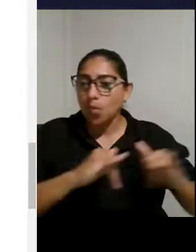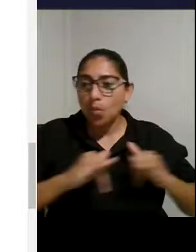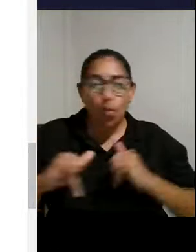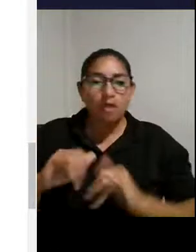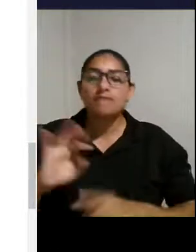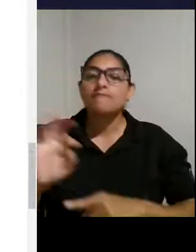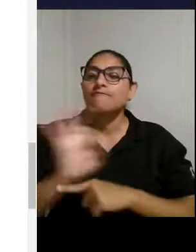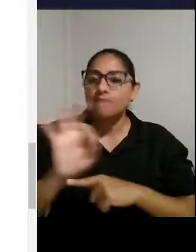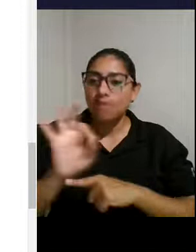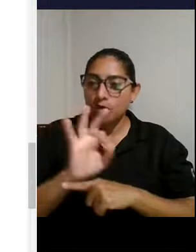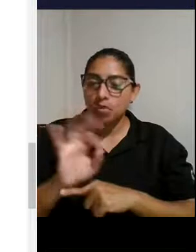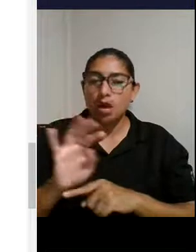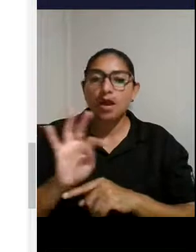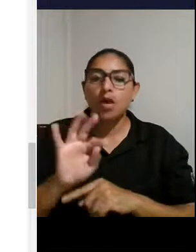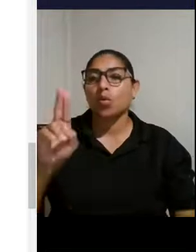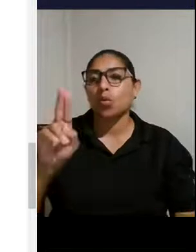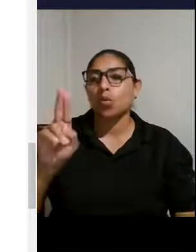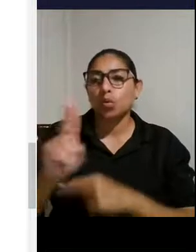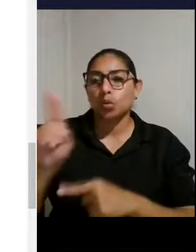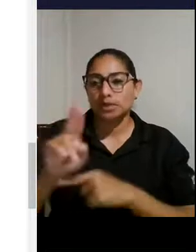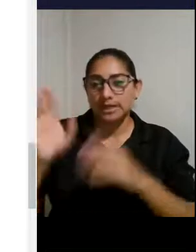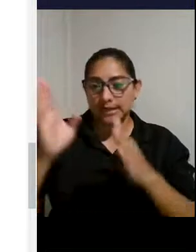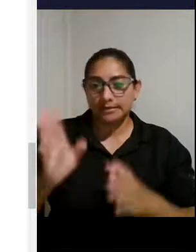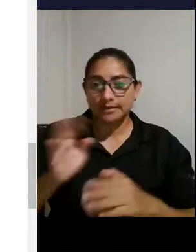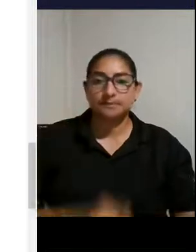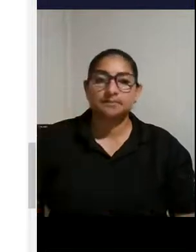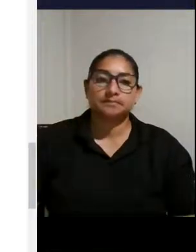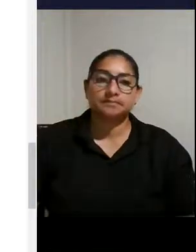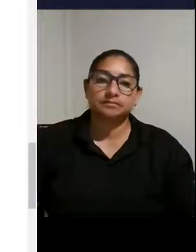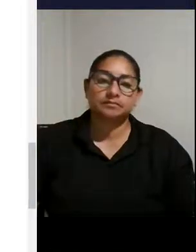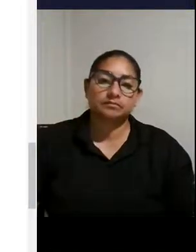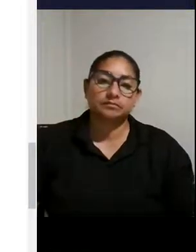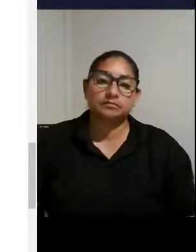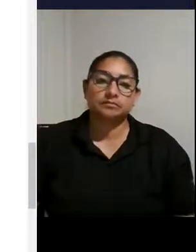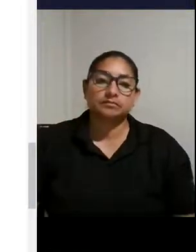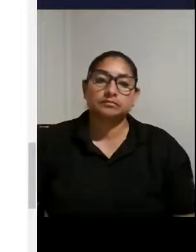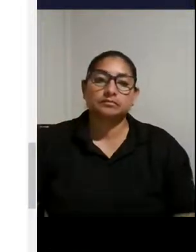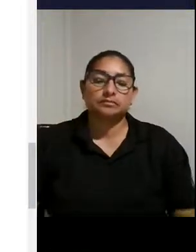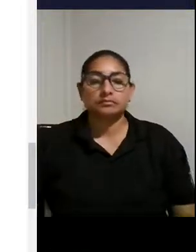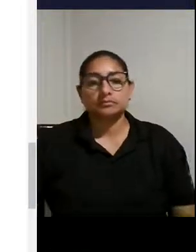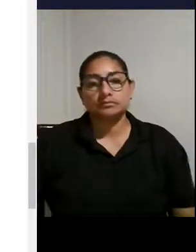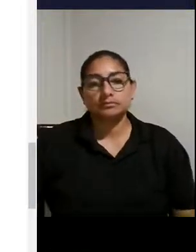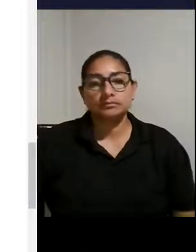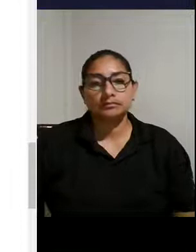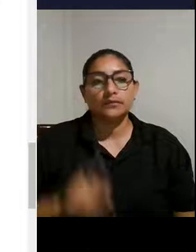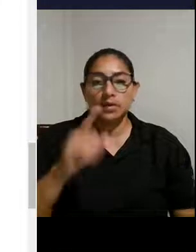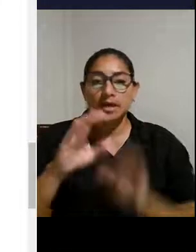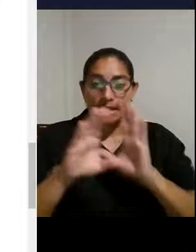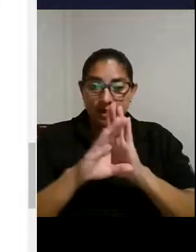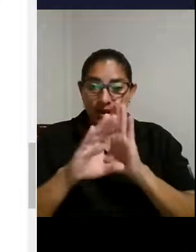de o la ecuación de utilidad. ¿De acuerdo? Entonces, en este caso, si